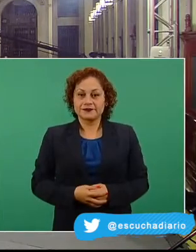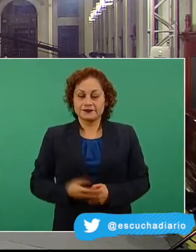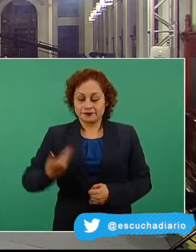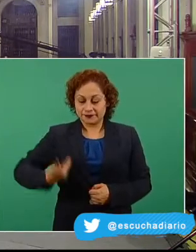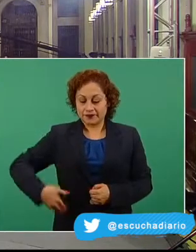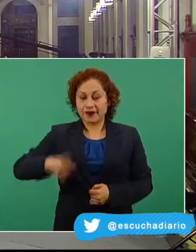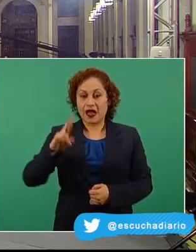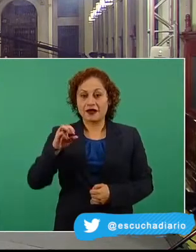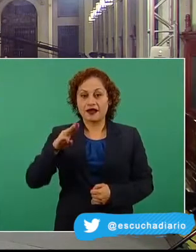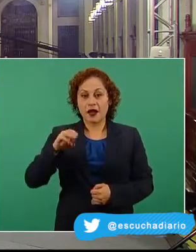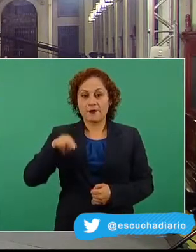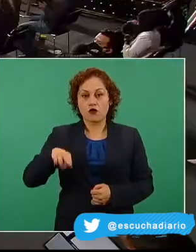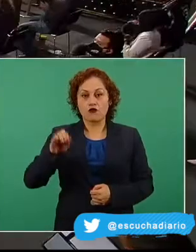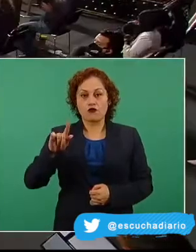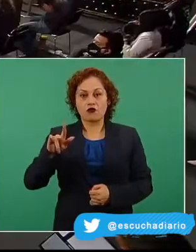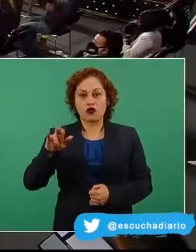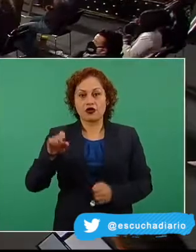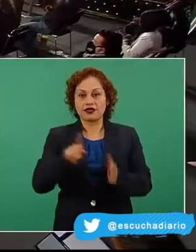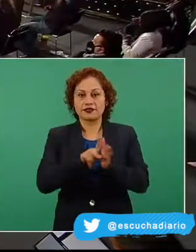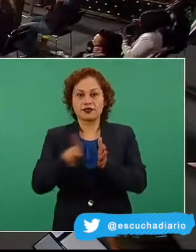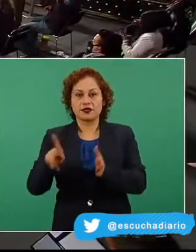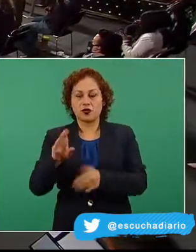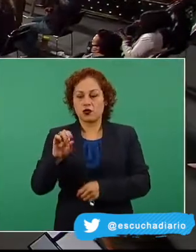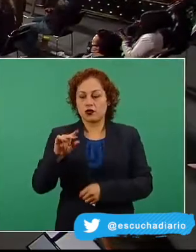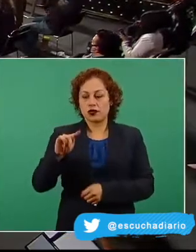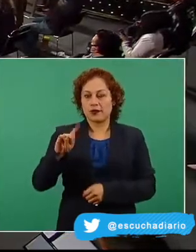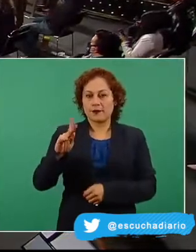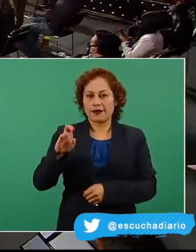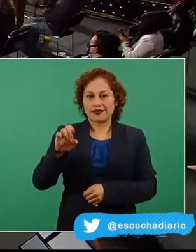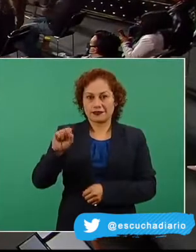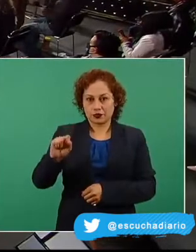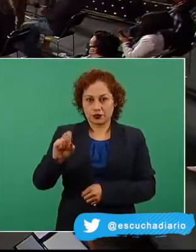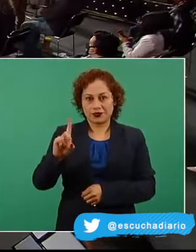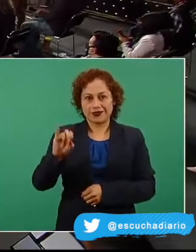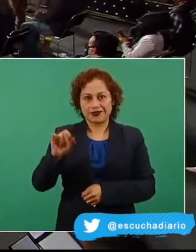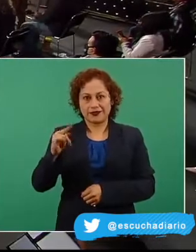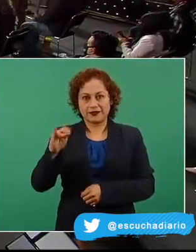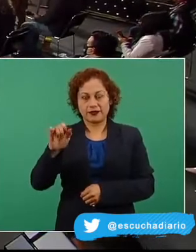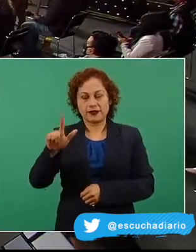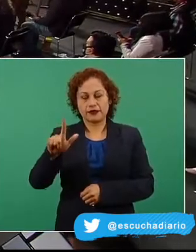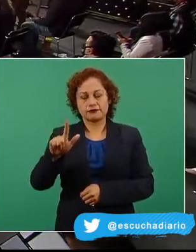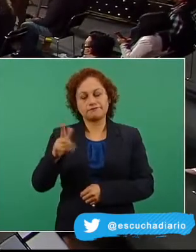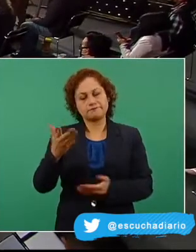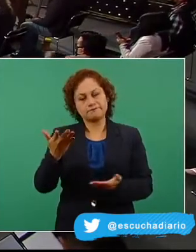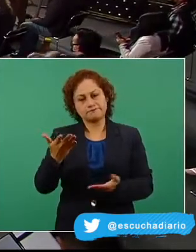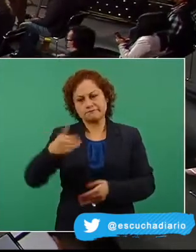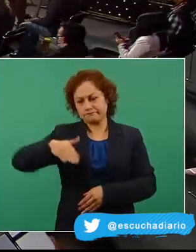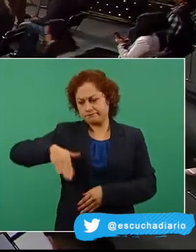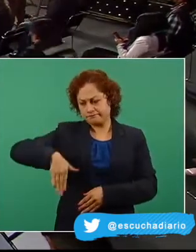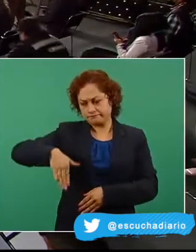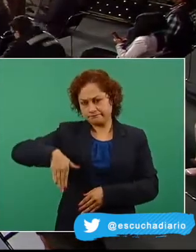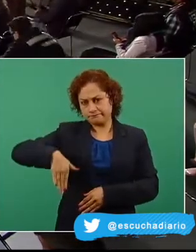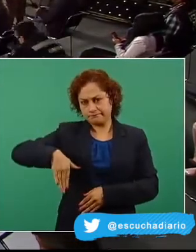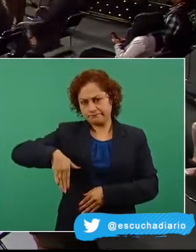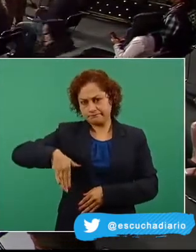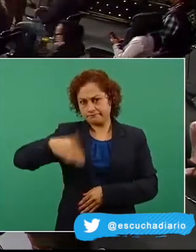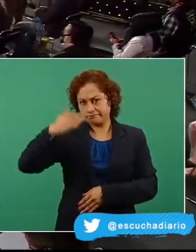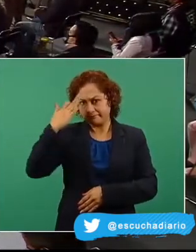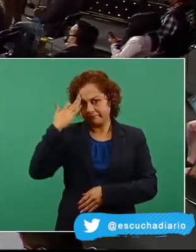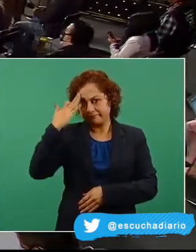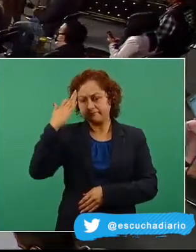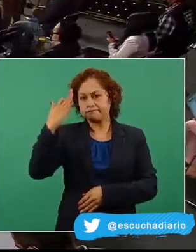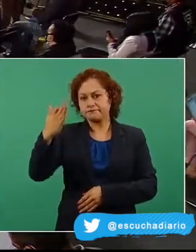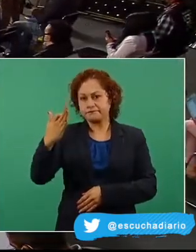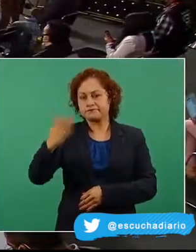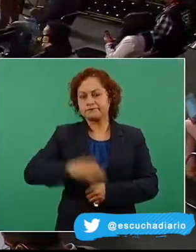El presidente pide que no se persiga a quienes cometieron actos violentos en la marcha para evitar que se victimicen. Considera que el castigo